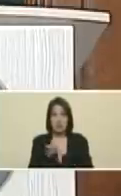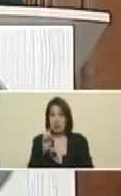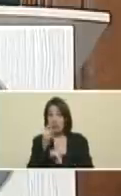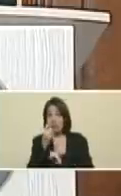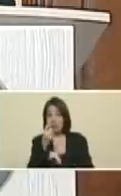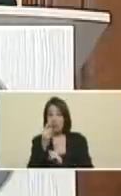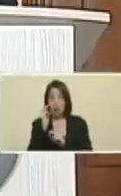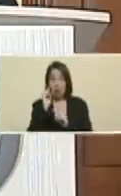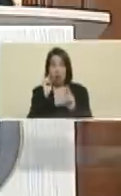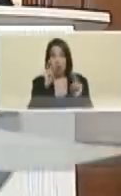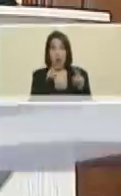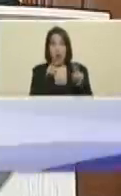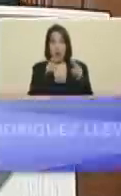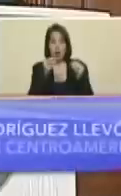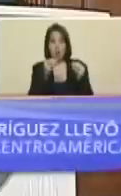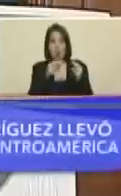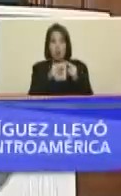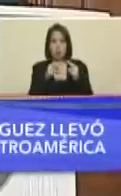de conocer de primera mano,